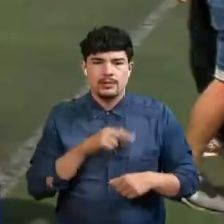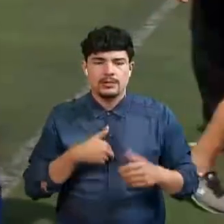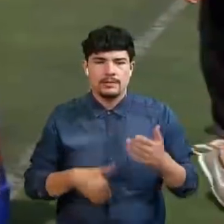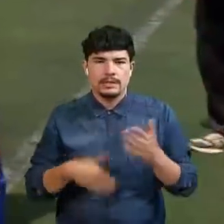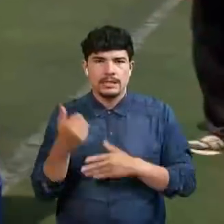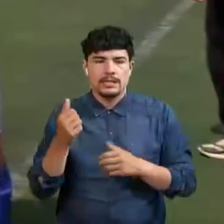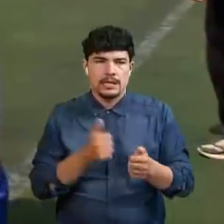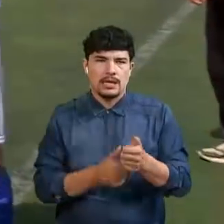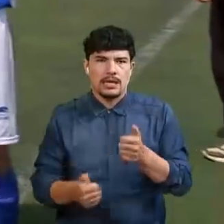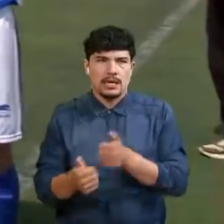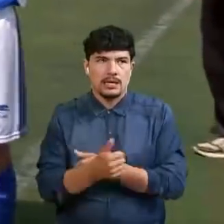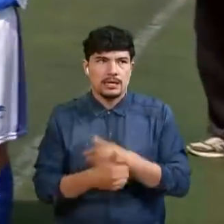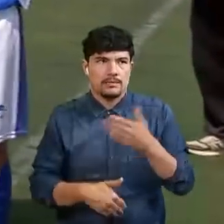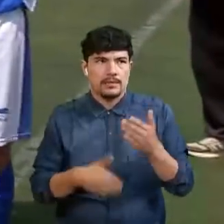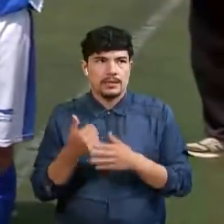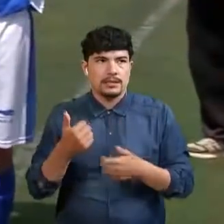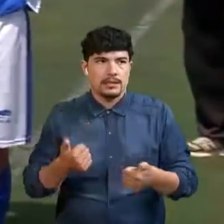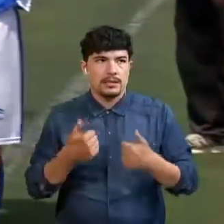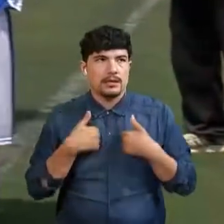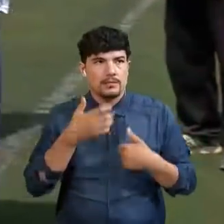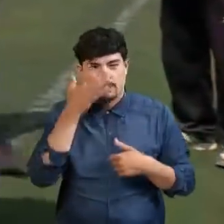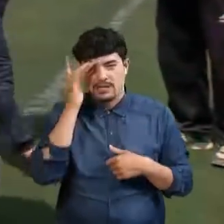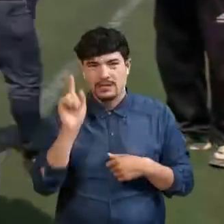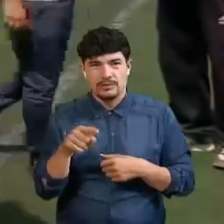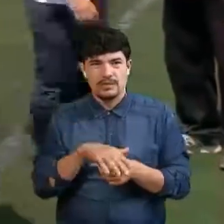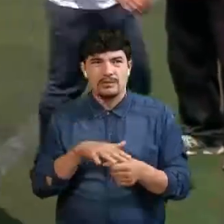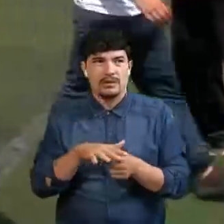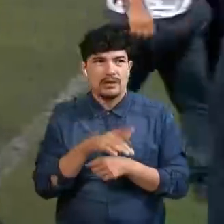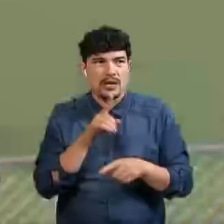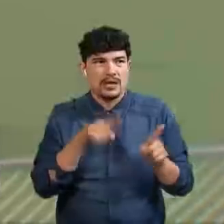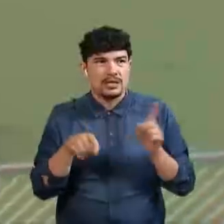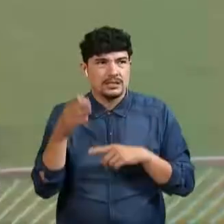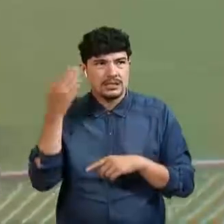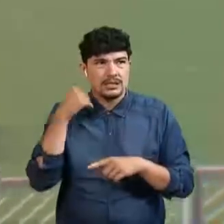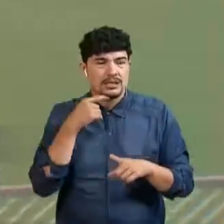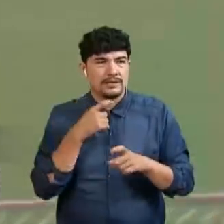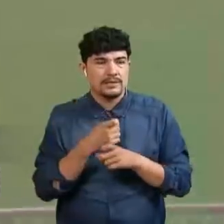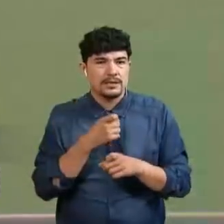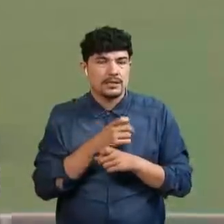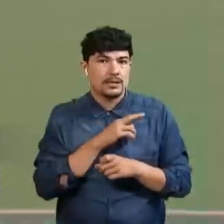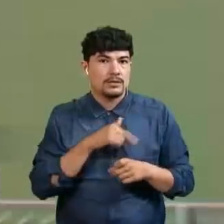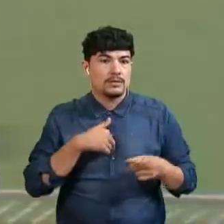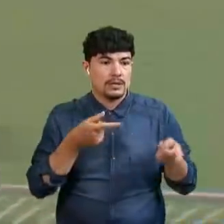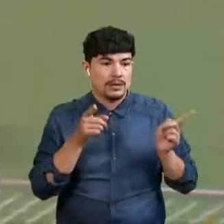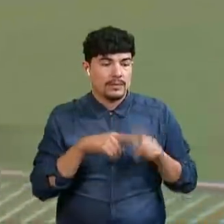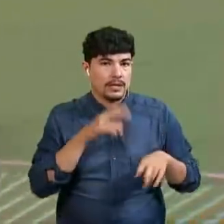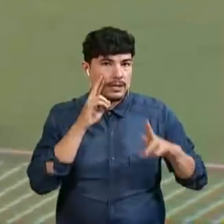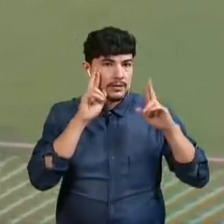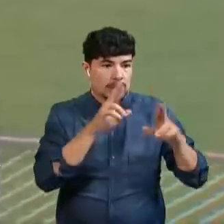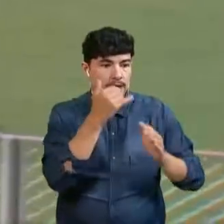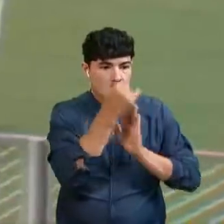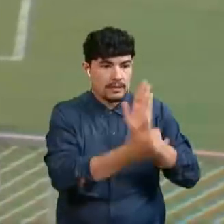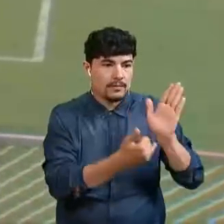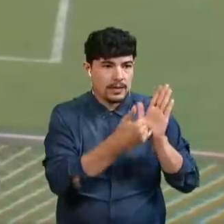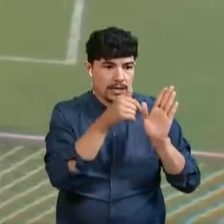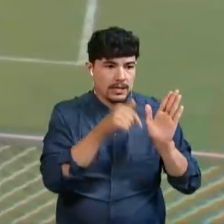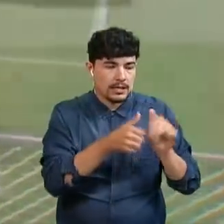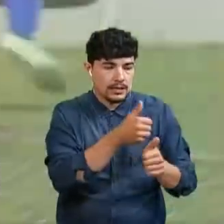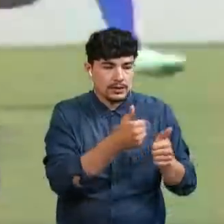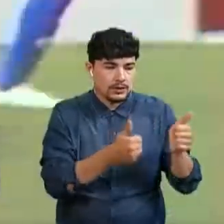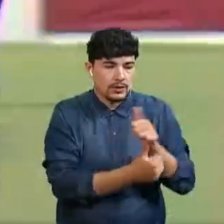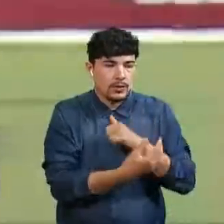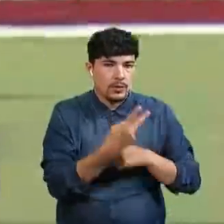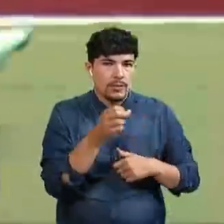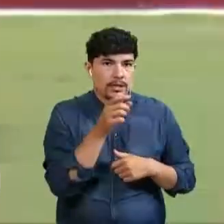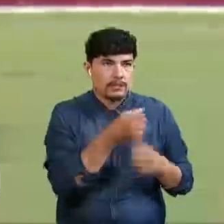ventajas porque sale de la situación es complicado ya lo bebemos y exaltó la imagen del equipo de bucaramanga sus 20 que marcha